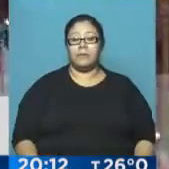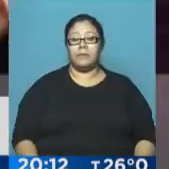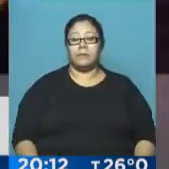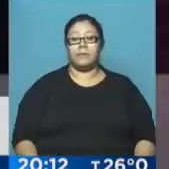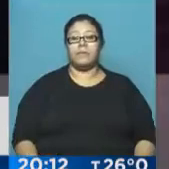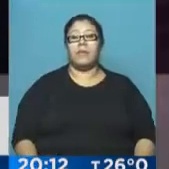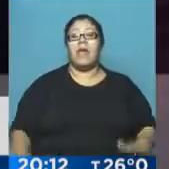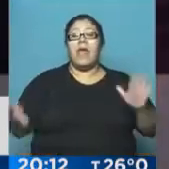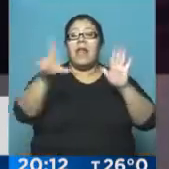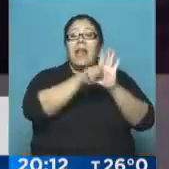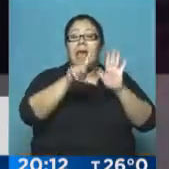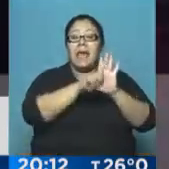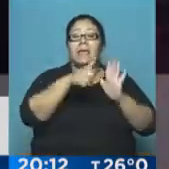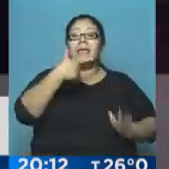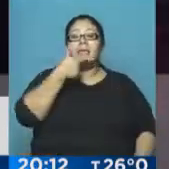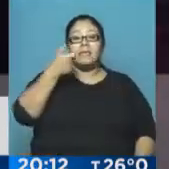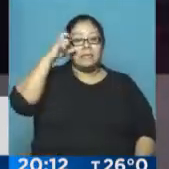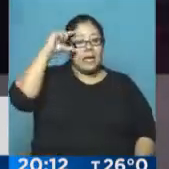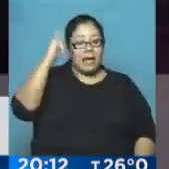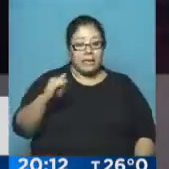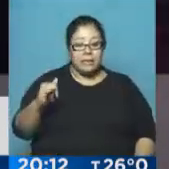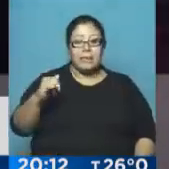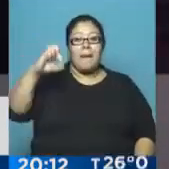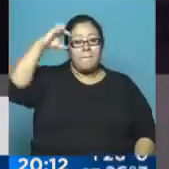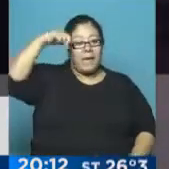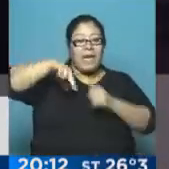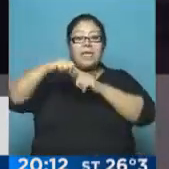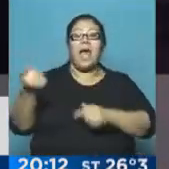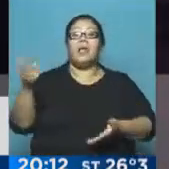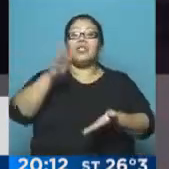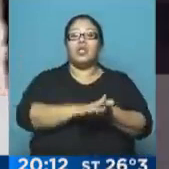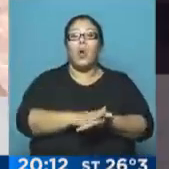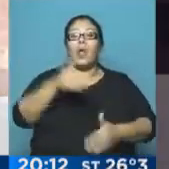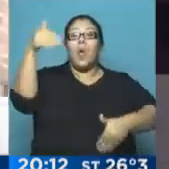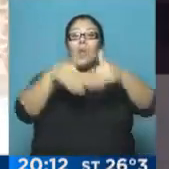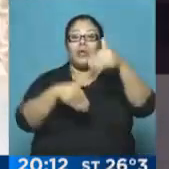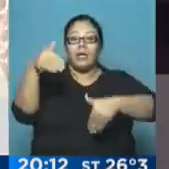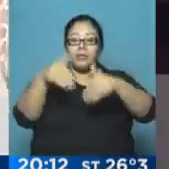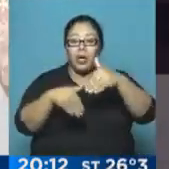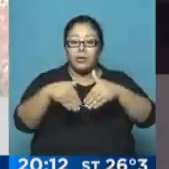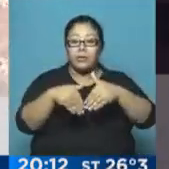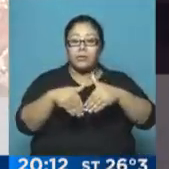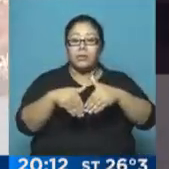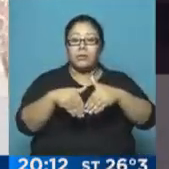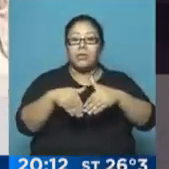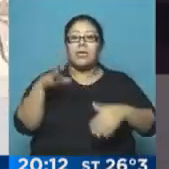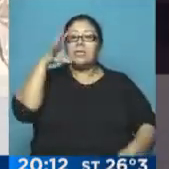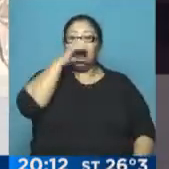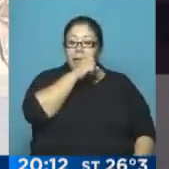la ley Sáenz Peña del sufragio universal, secreto y obligatorio,